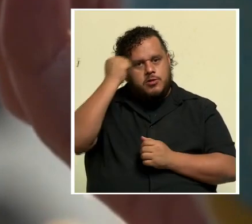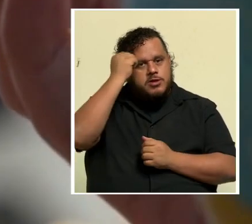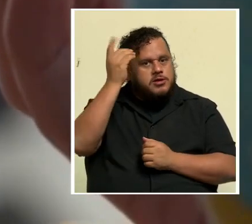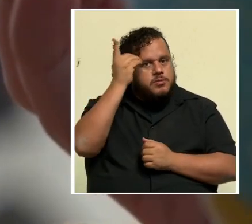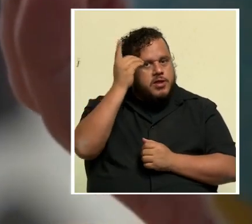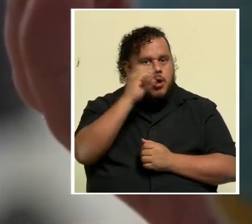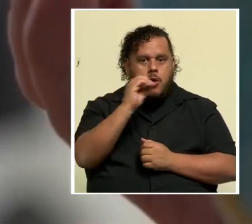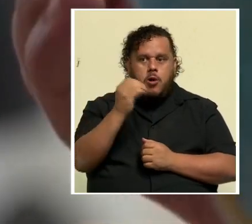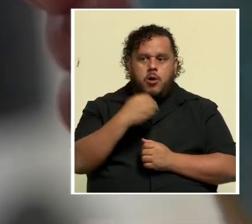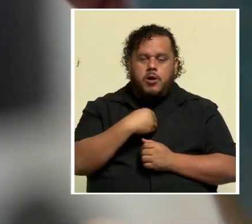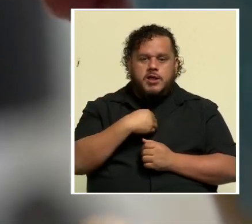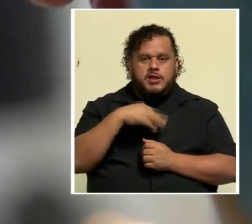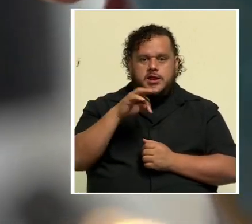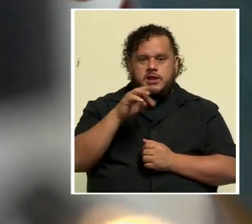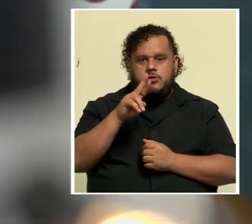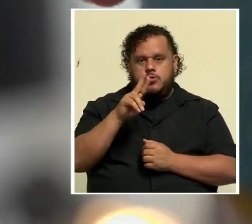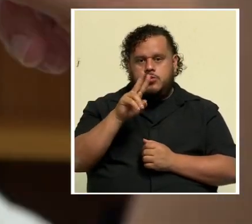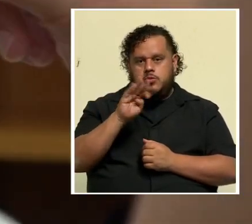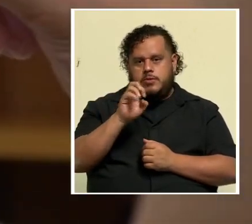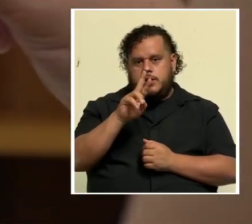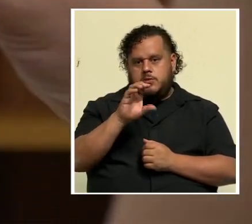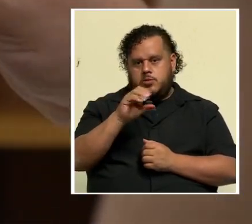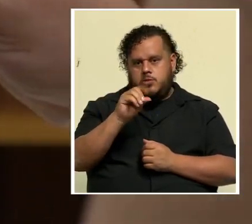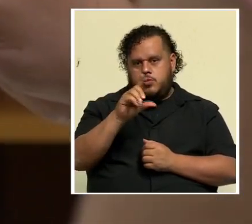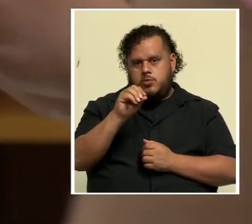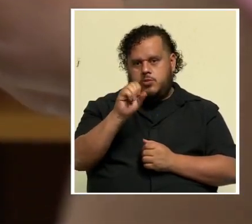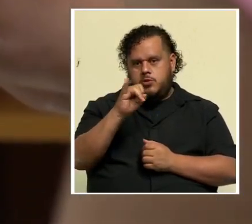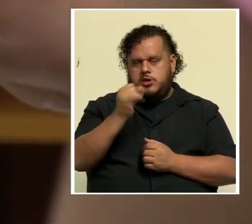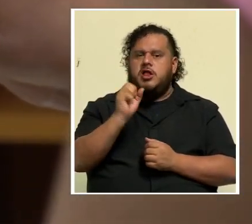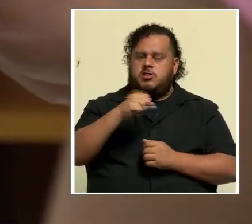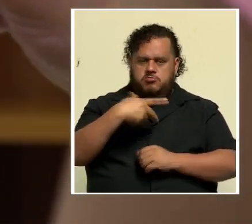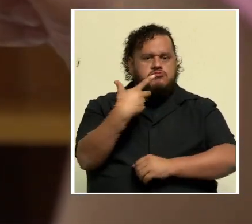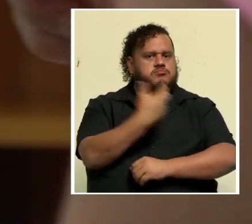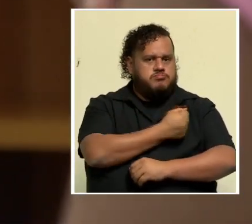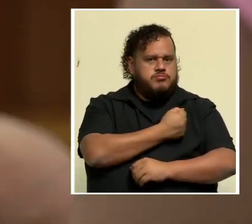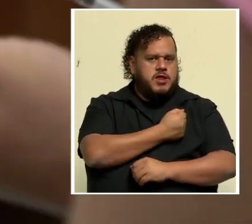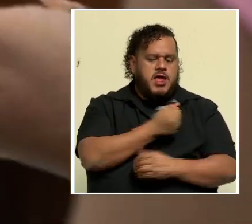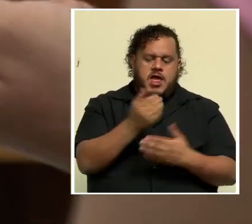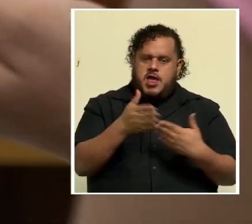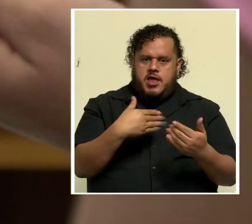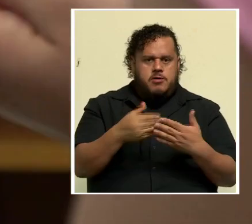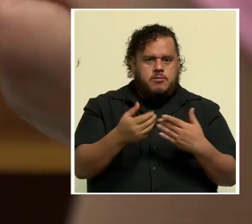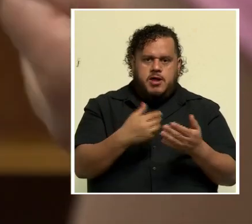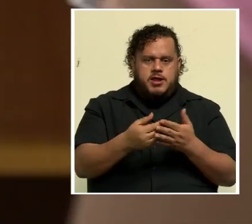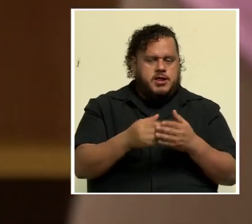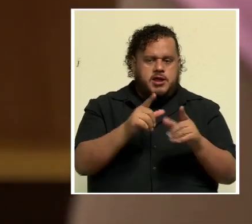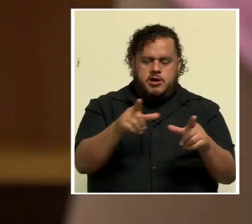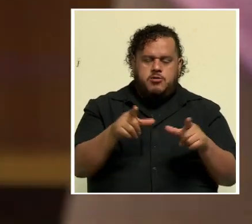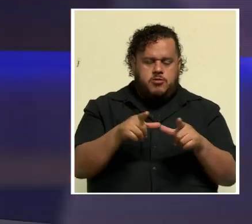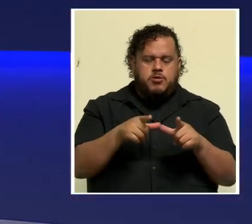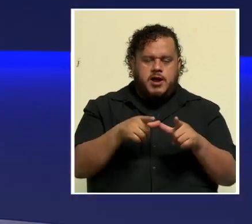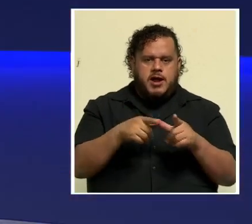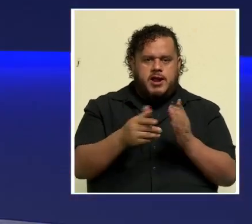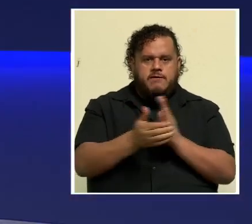que padecen tuberculosis podrán recibir las dosis contra la COVID-19 en cualquier vacunatorio habilitado.